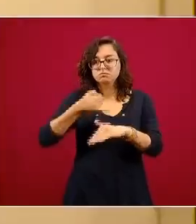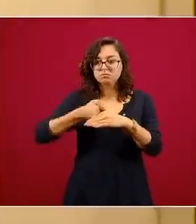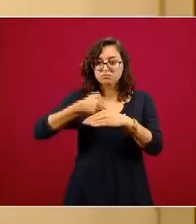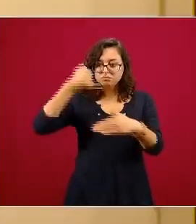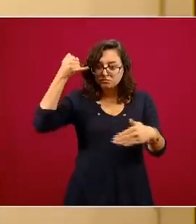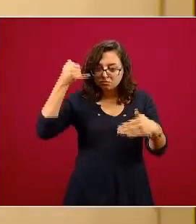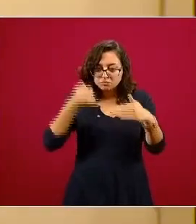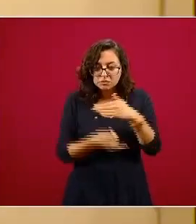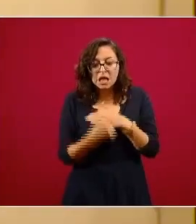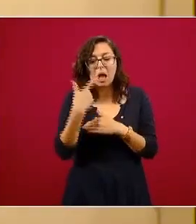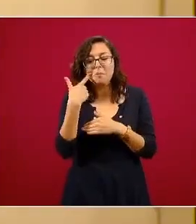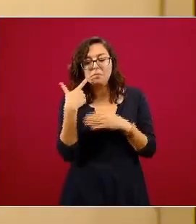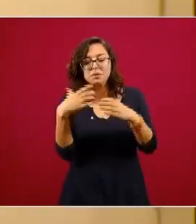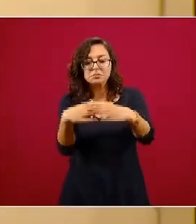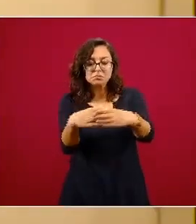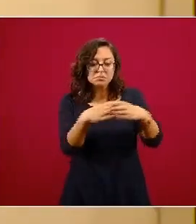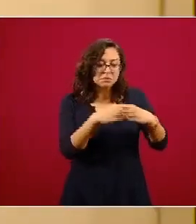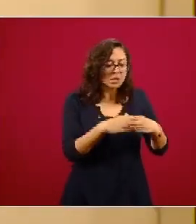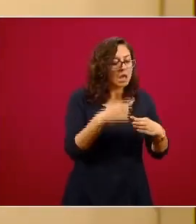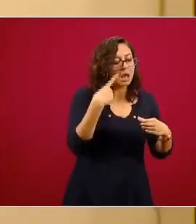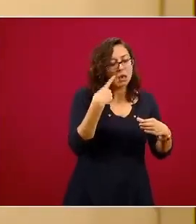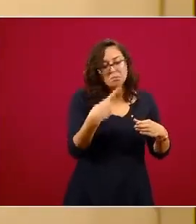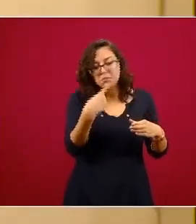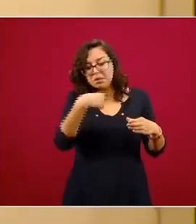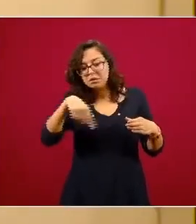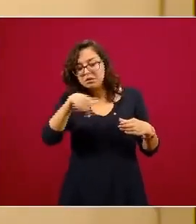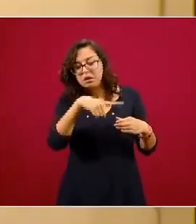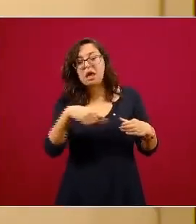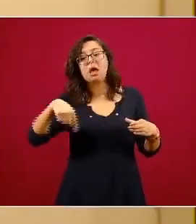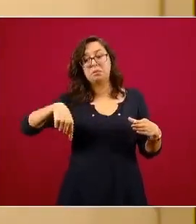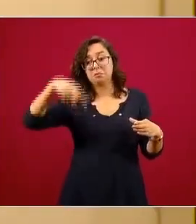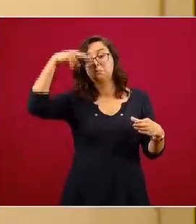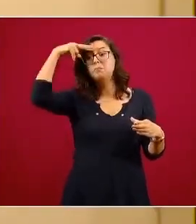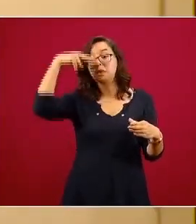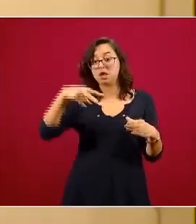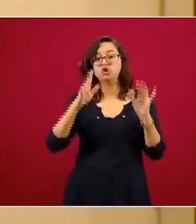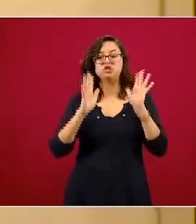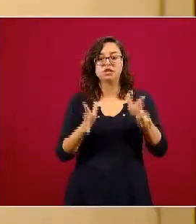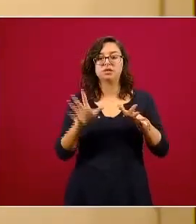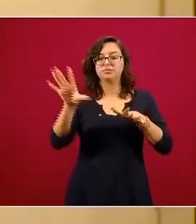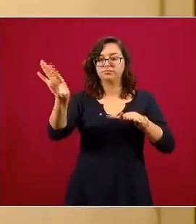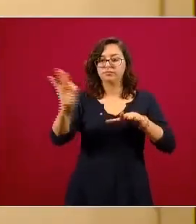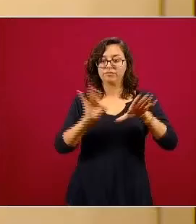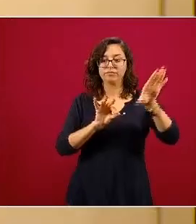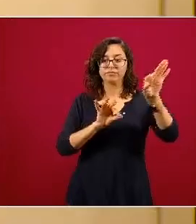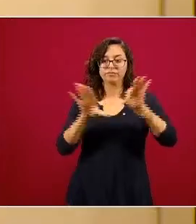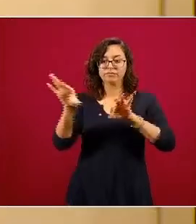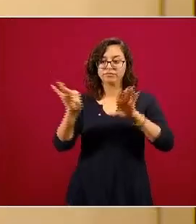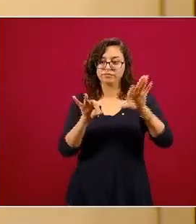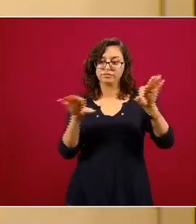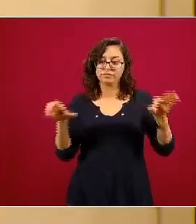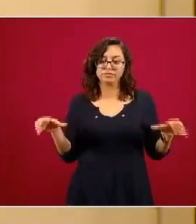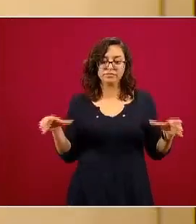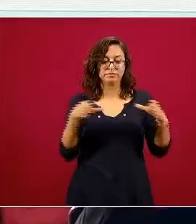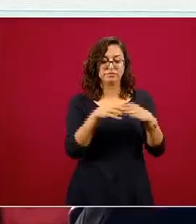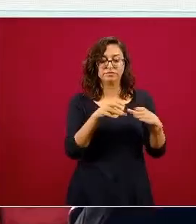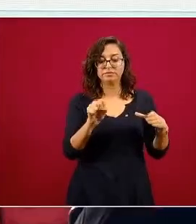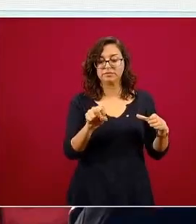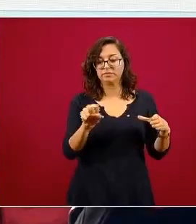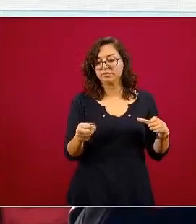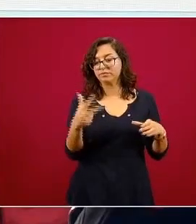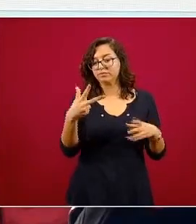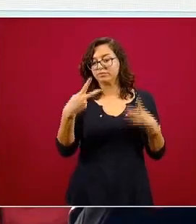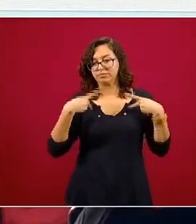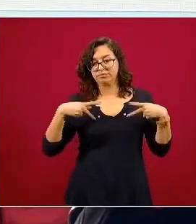clínico controlado, aleatorizado, y en México se han reclutado hasta este momento 68